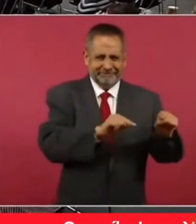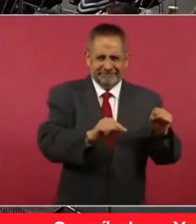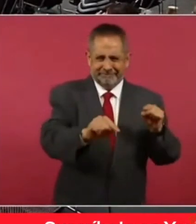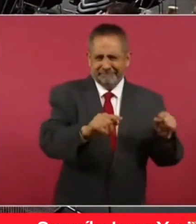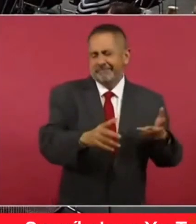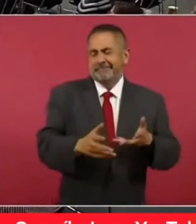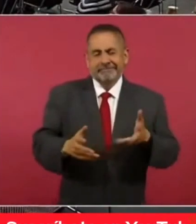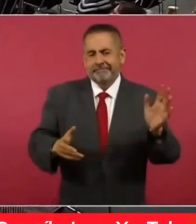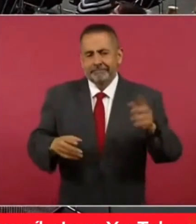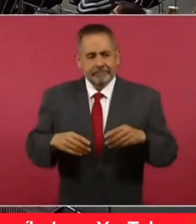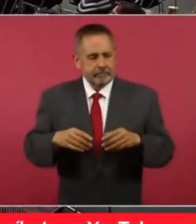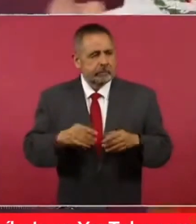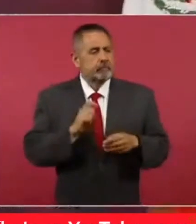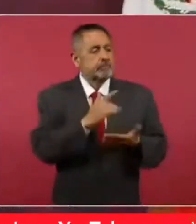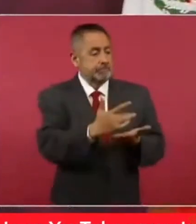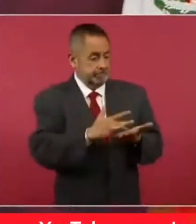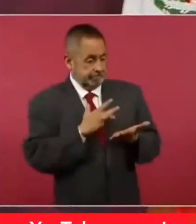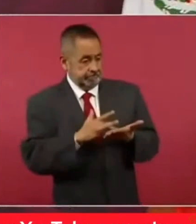los compensan